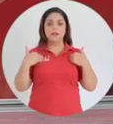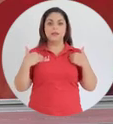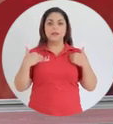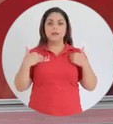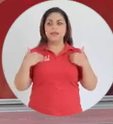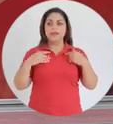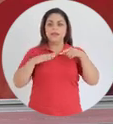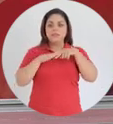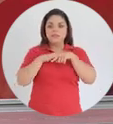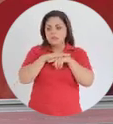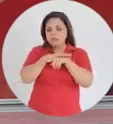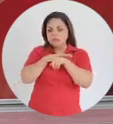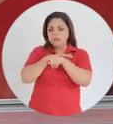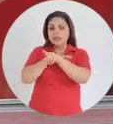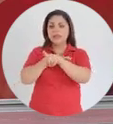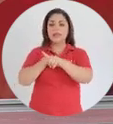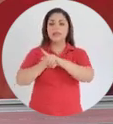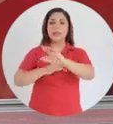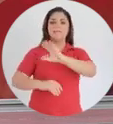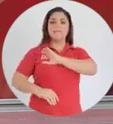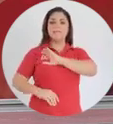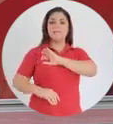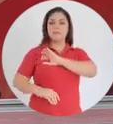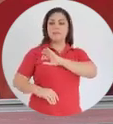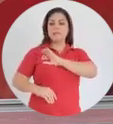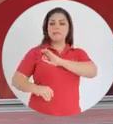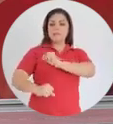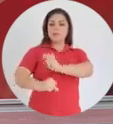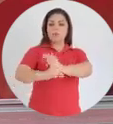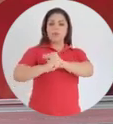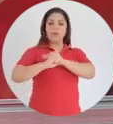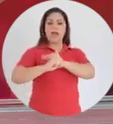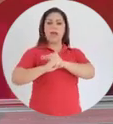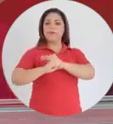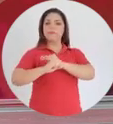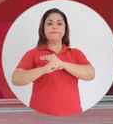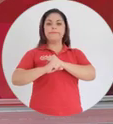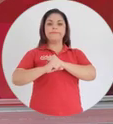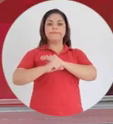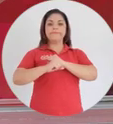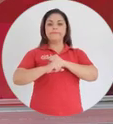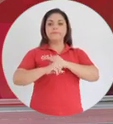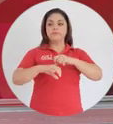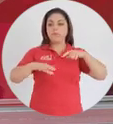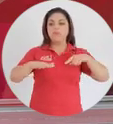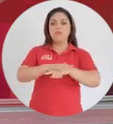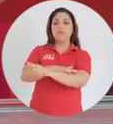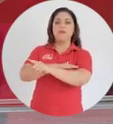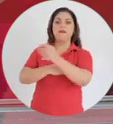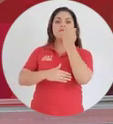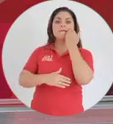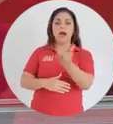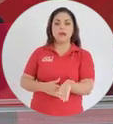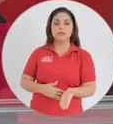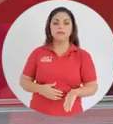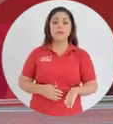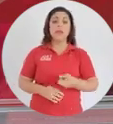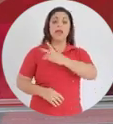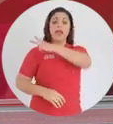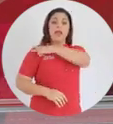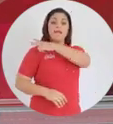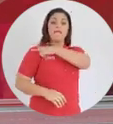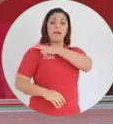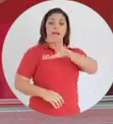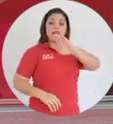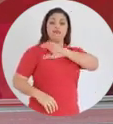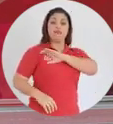incluso las fuerzas de seguridad encargadas de combatir el narcotráfico, incluyendo Costa Rica. El jefe de la Fuerza